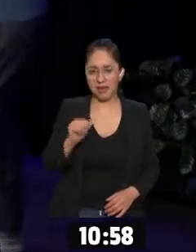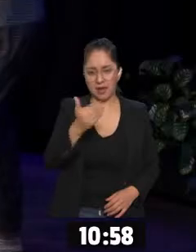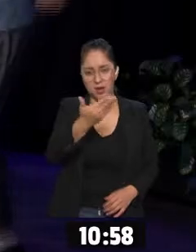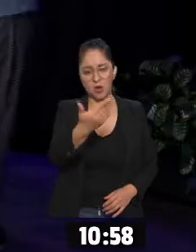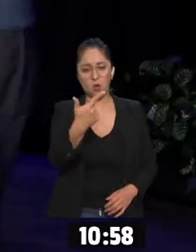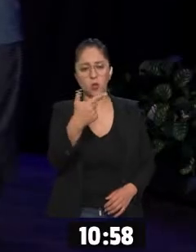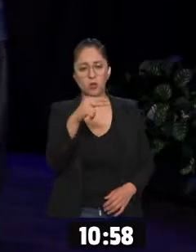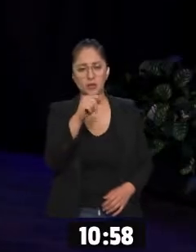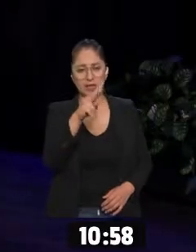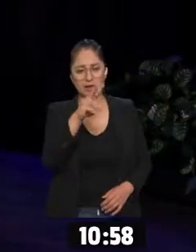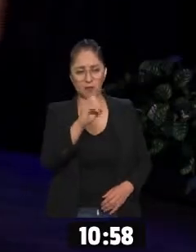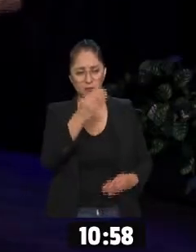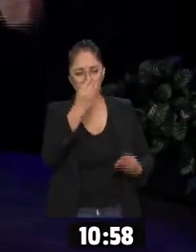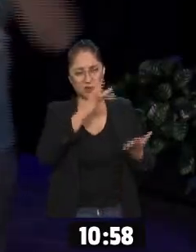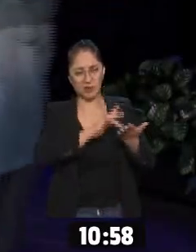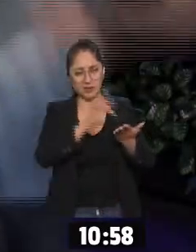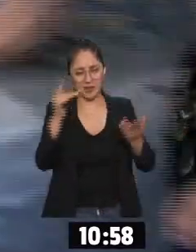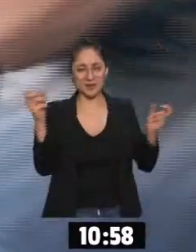gracias. Gracias. ¡Nos vemos